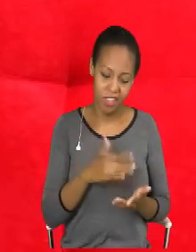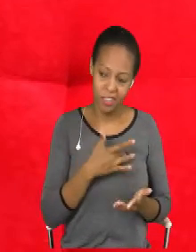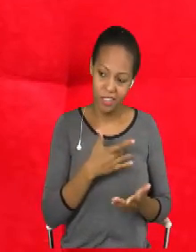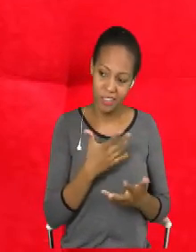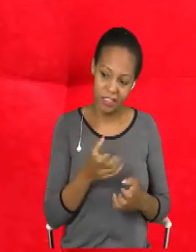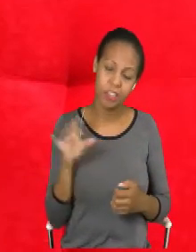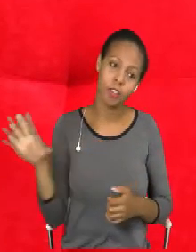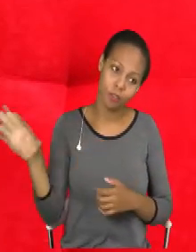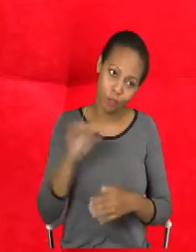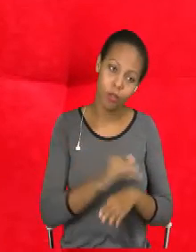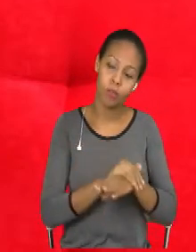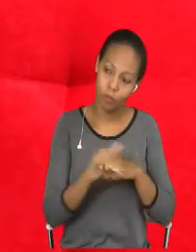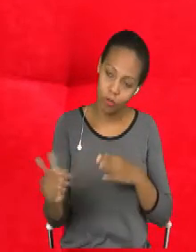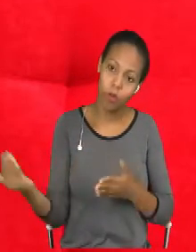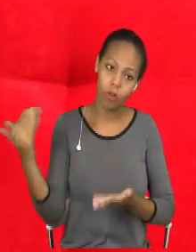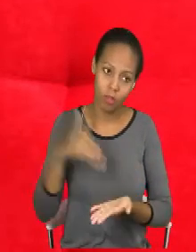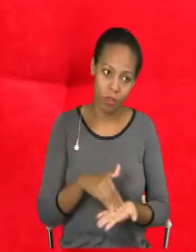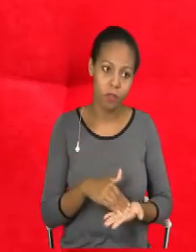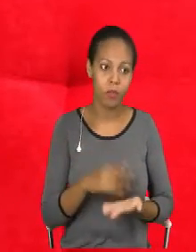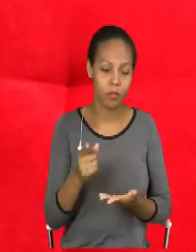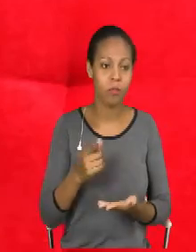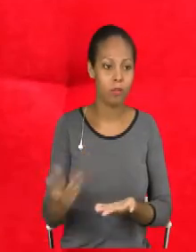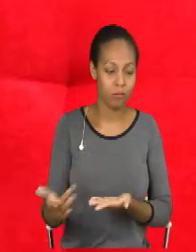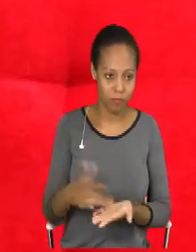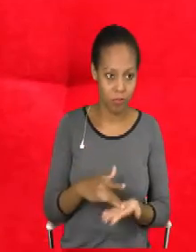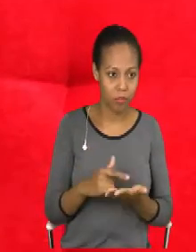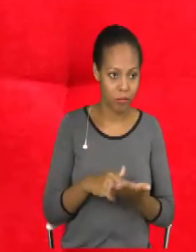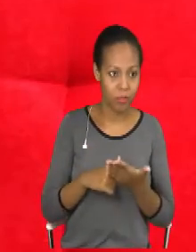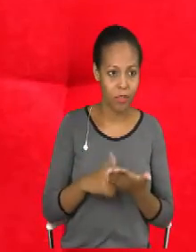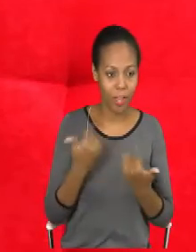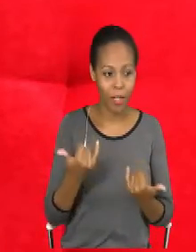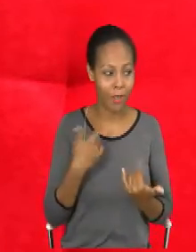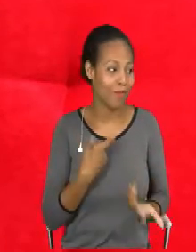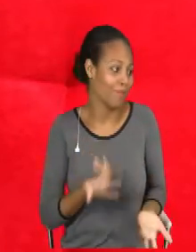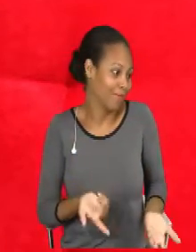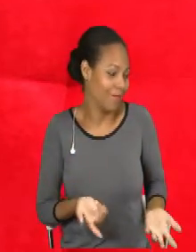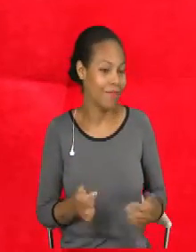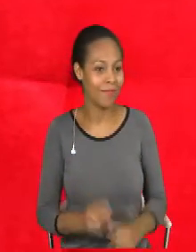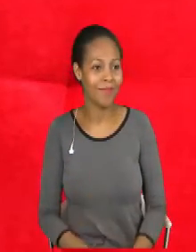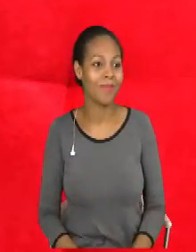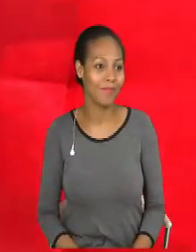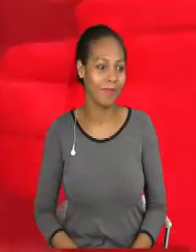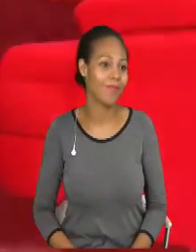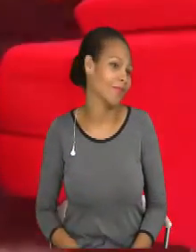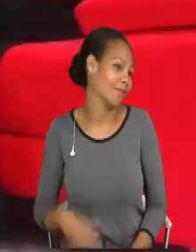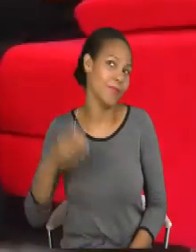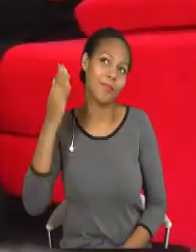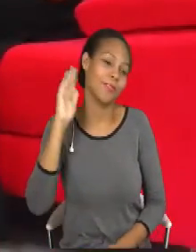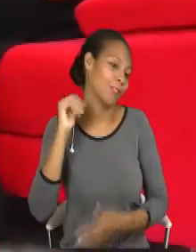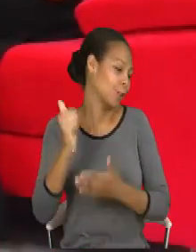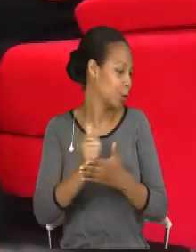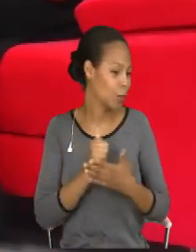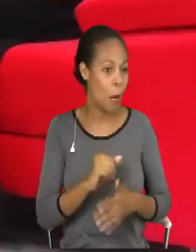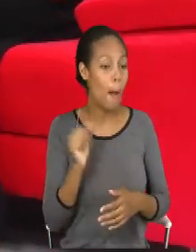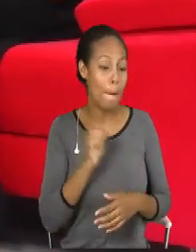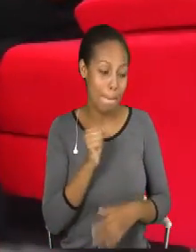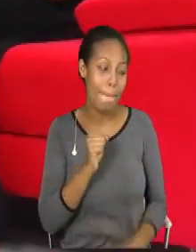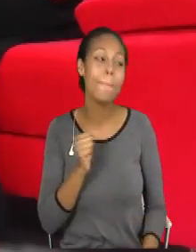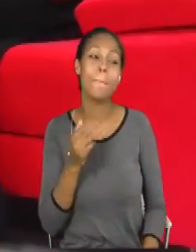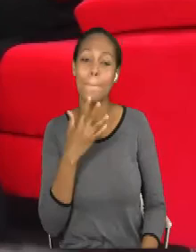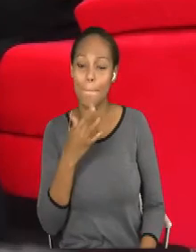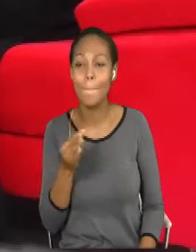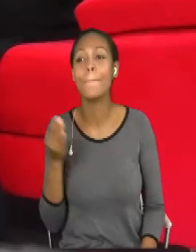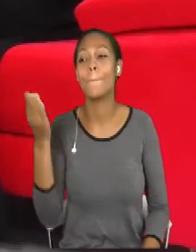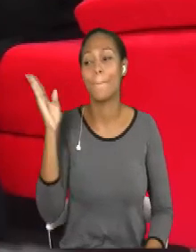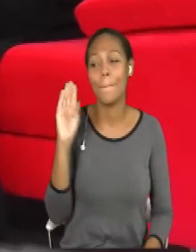volverlos a invitar a la iniciativa, a que se presentara, y acá estamos. Pura en realidad, cosa de Dios. Sí, la verdad es que sí. Y en